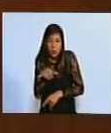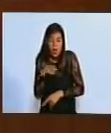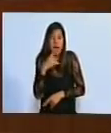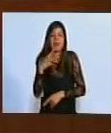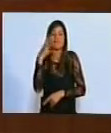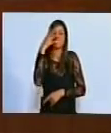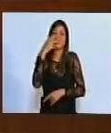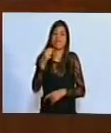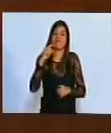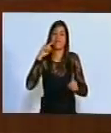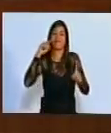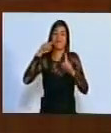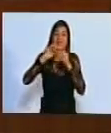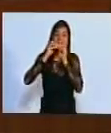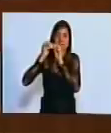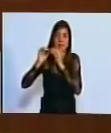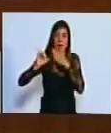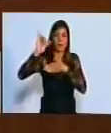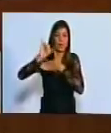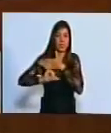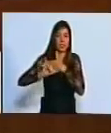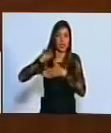acertar en la construcción del porvenir.